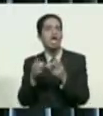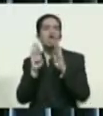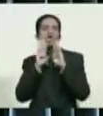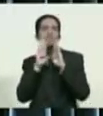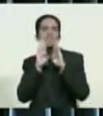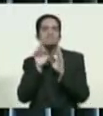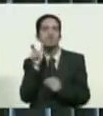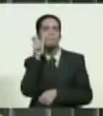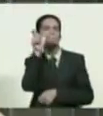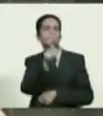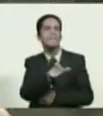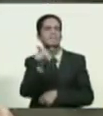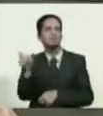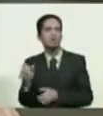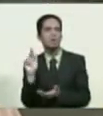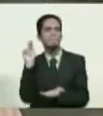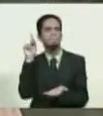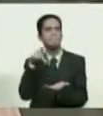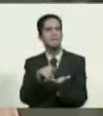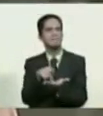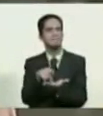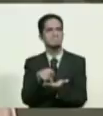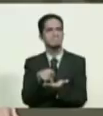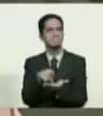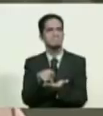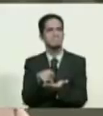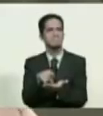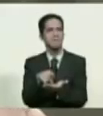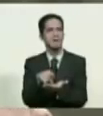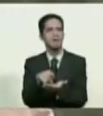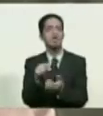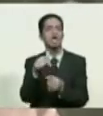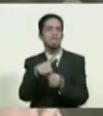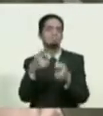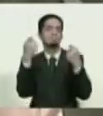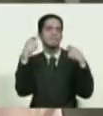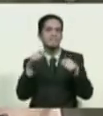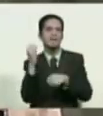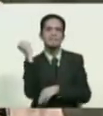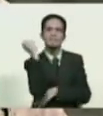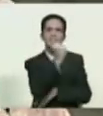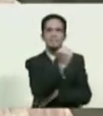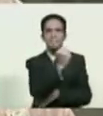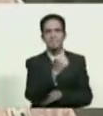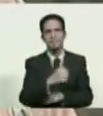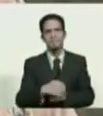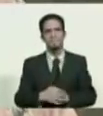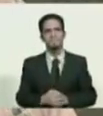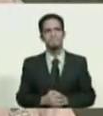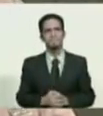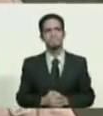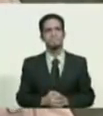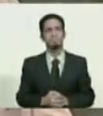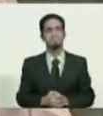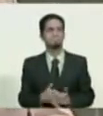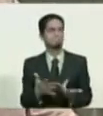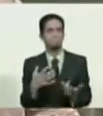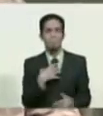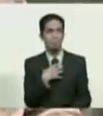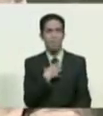de quienes participaron en el magnicidio en grado de frustración. Ya no se puede decir otra